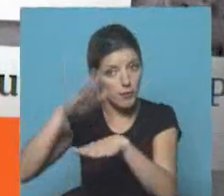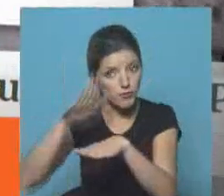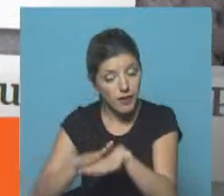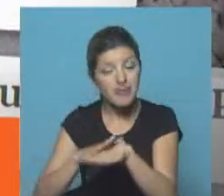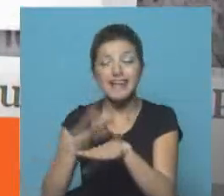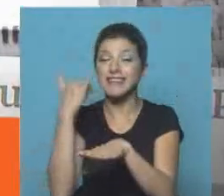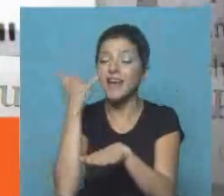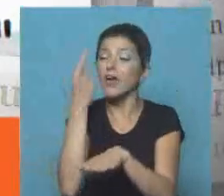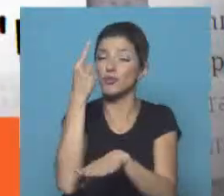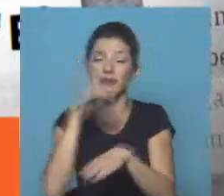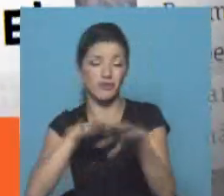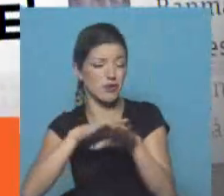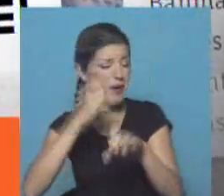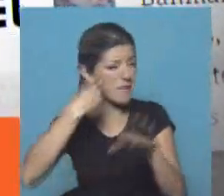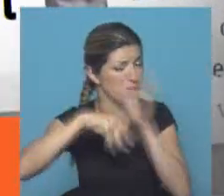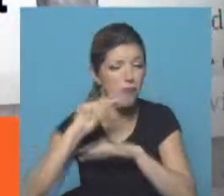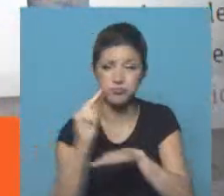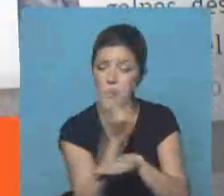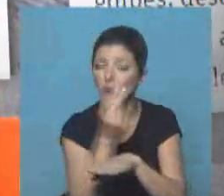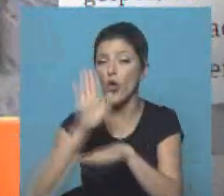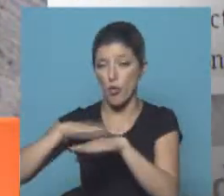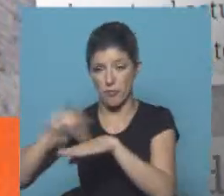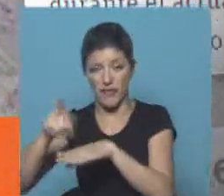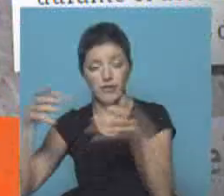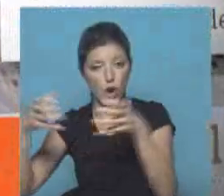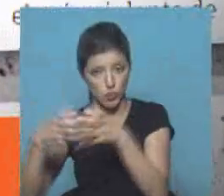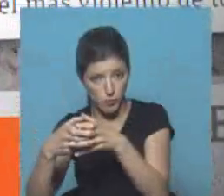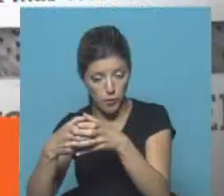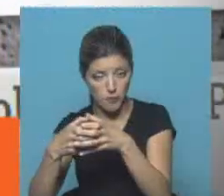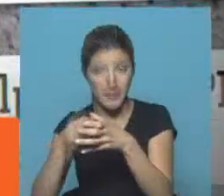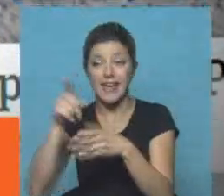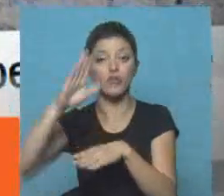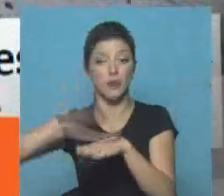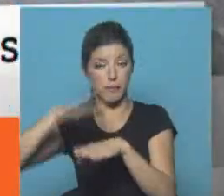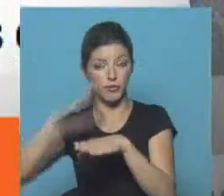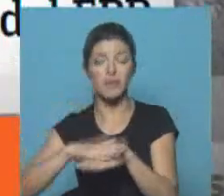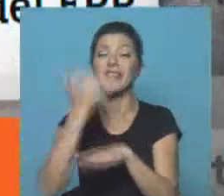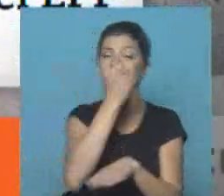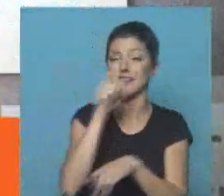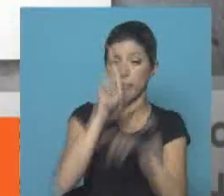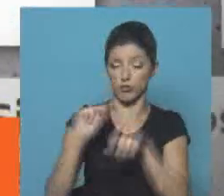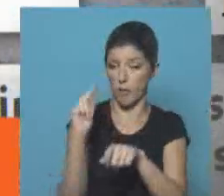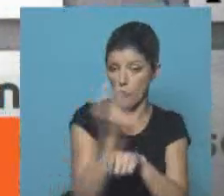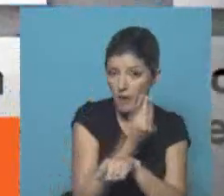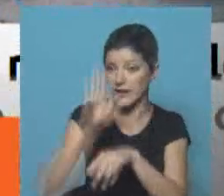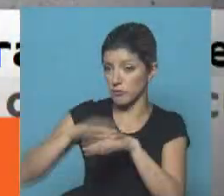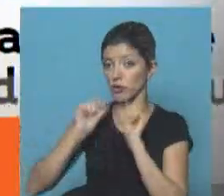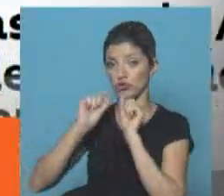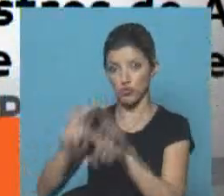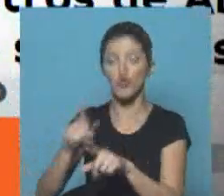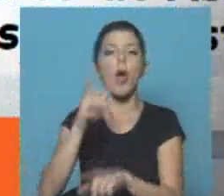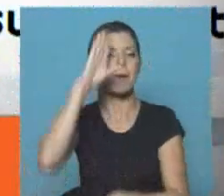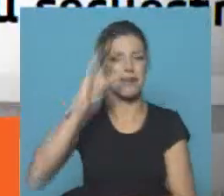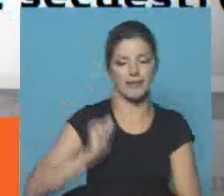de uno de los golpes más letales atribuidos a este grupo, al que se hace responsable de unas 60 muertes, entre las que se cuentan